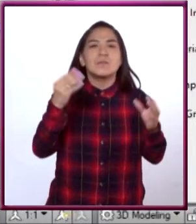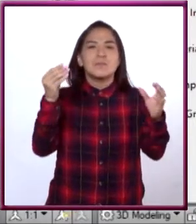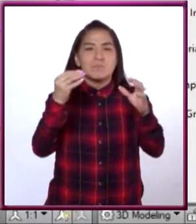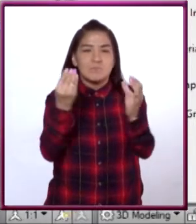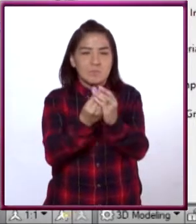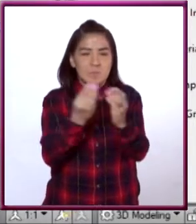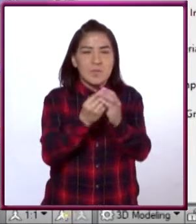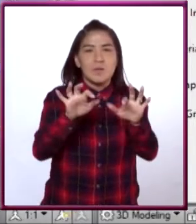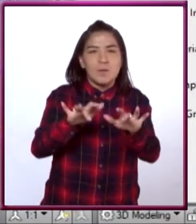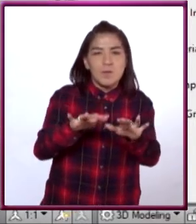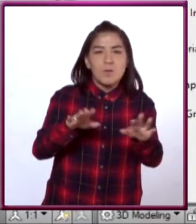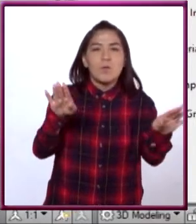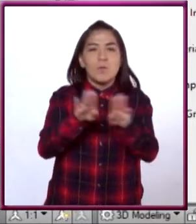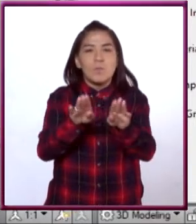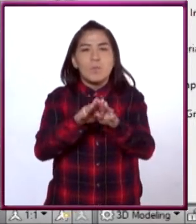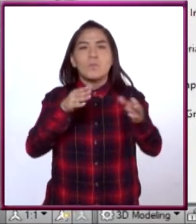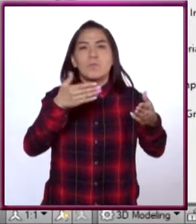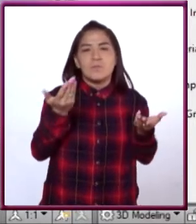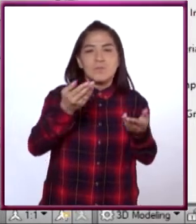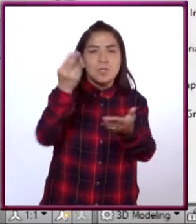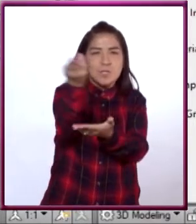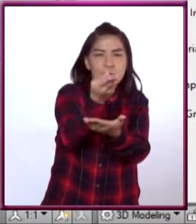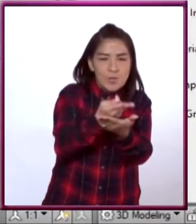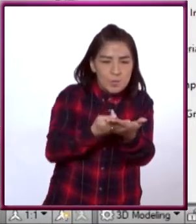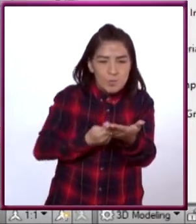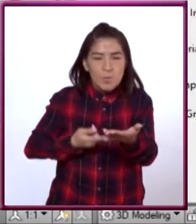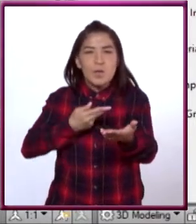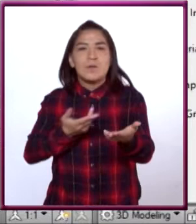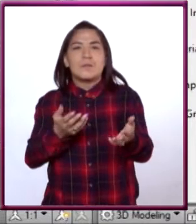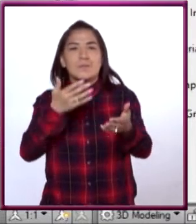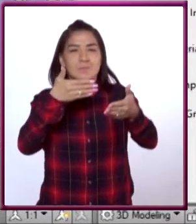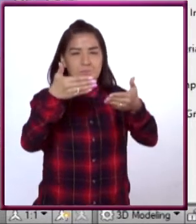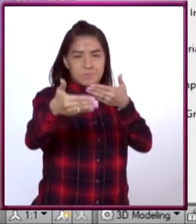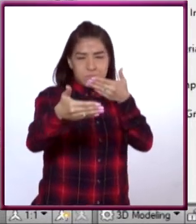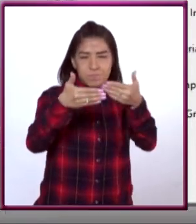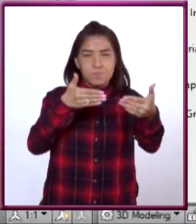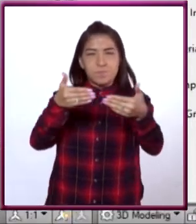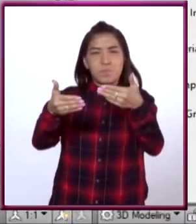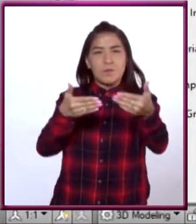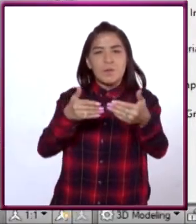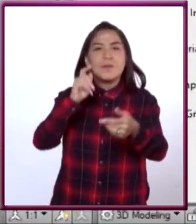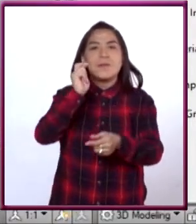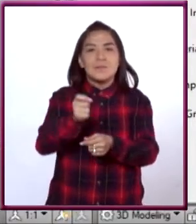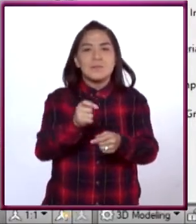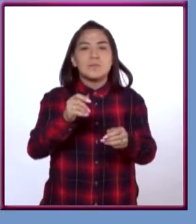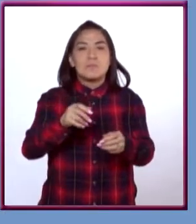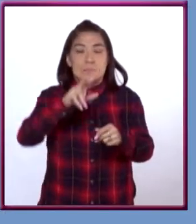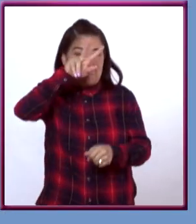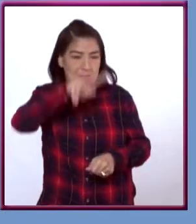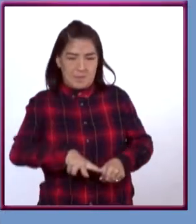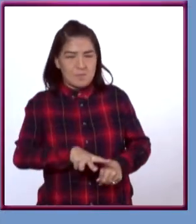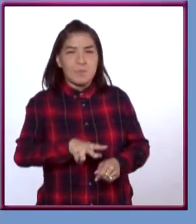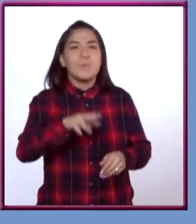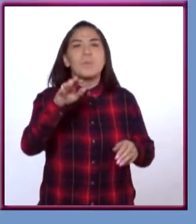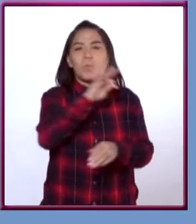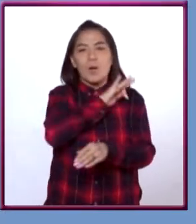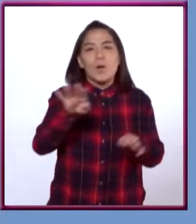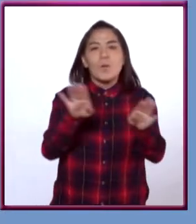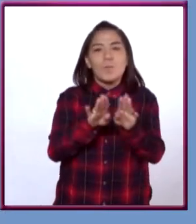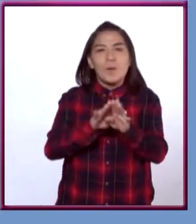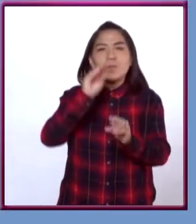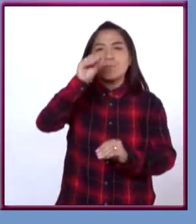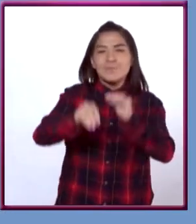computacionales para facilitar el modelado de objetos tridimensionales que no tenemos en la realidad, pero que nos ayudan